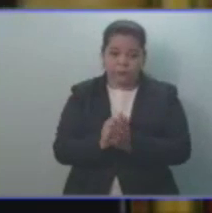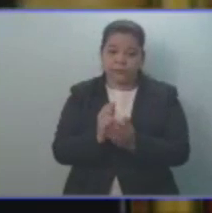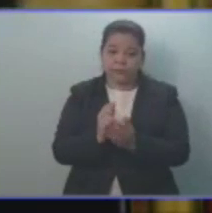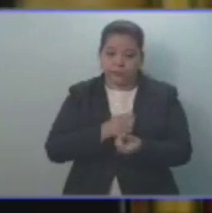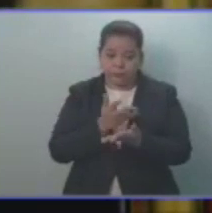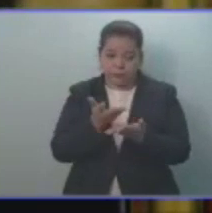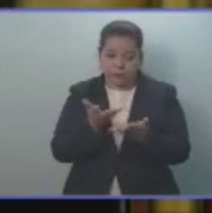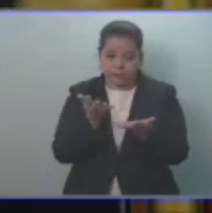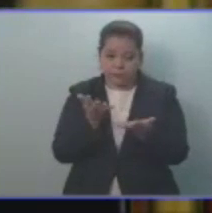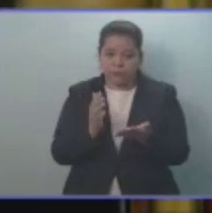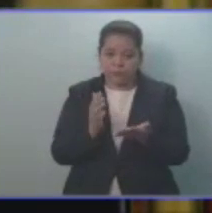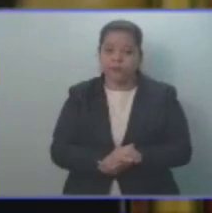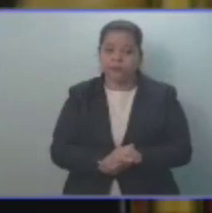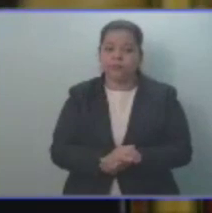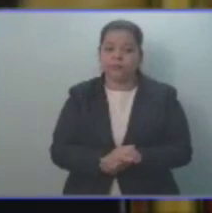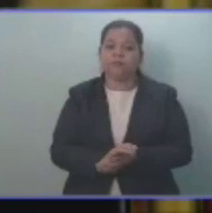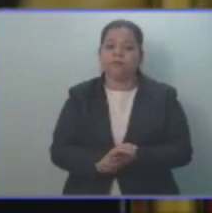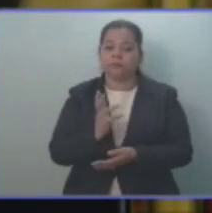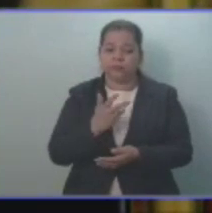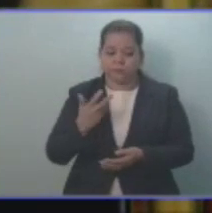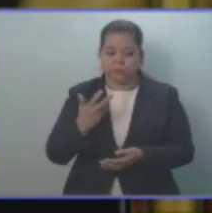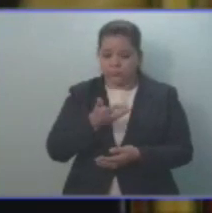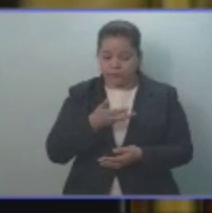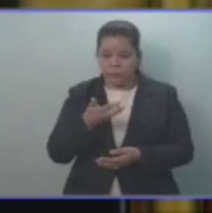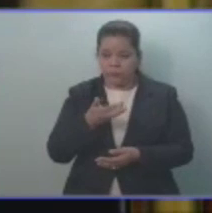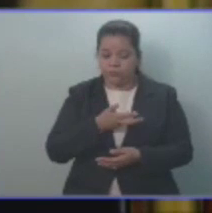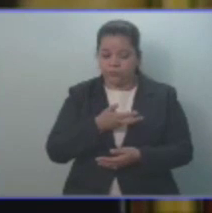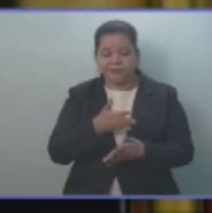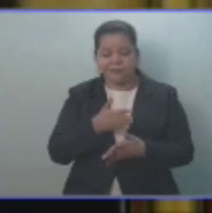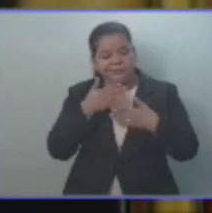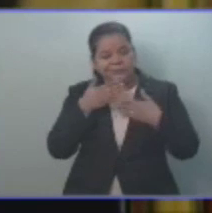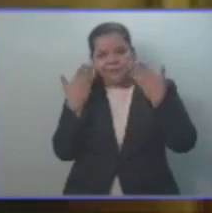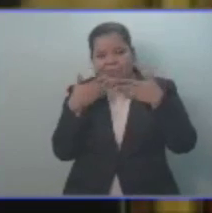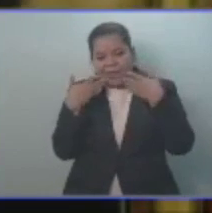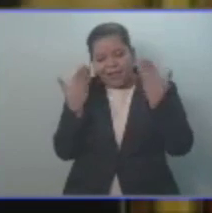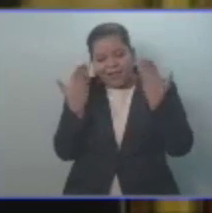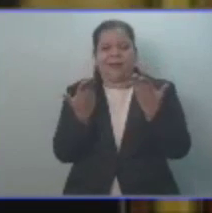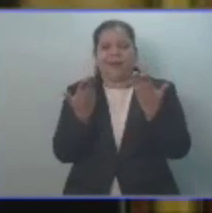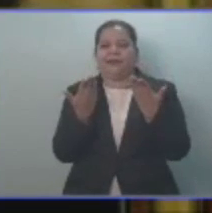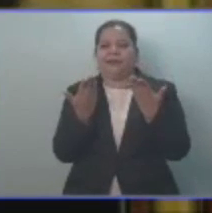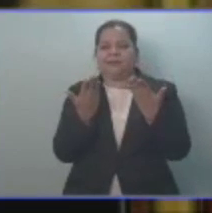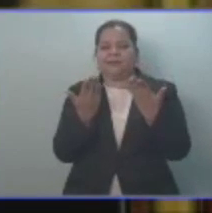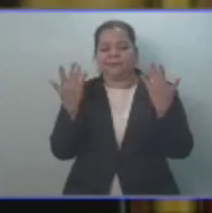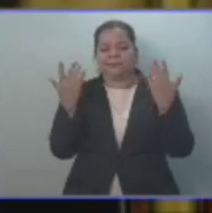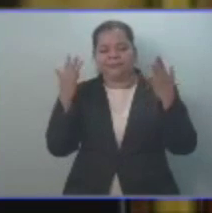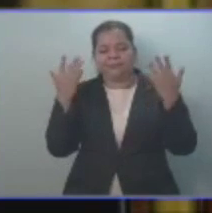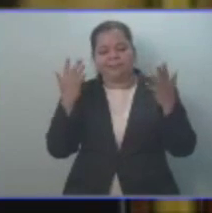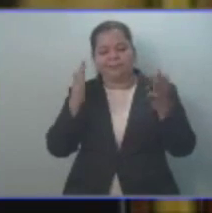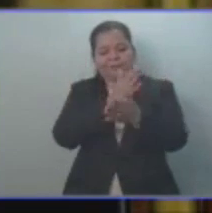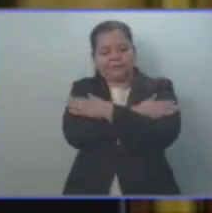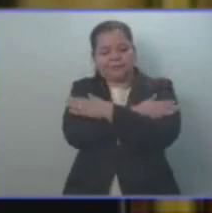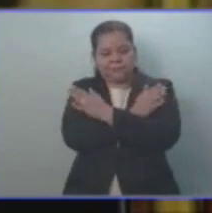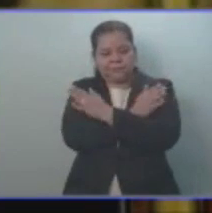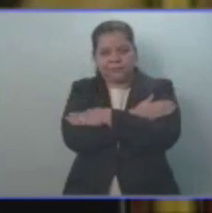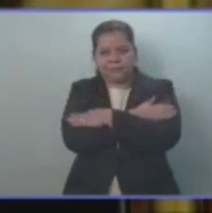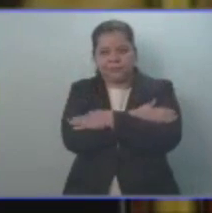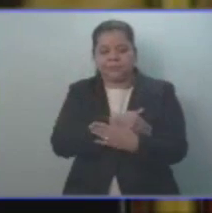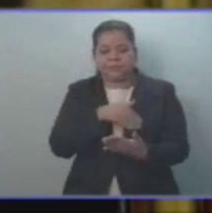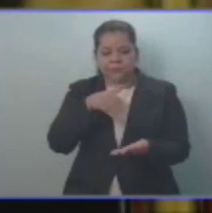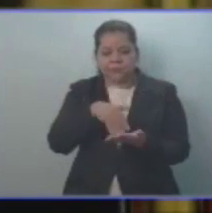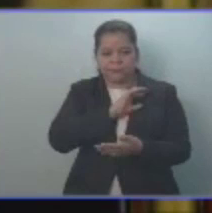expresa nuestro regocijo y felicitación al pueblo